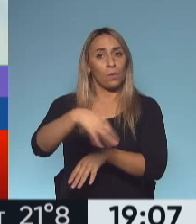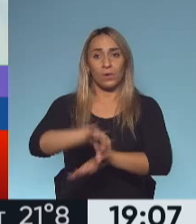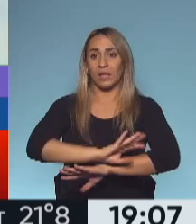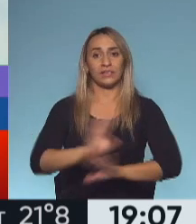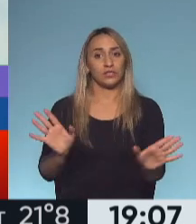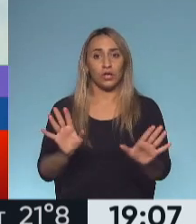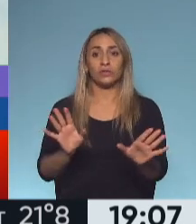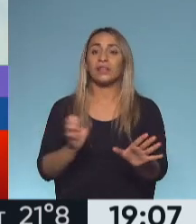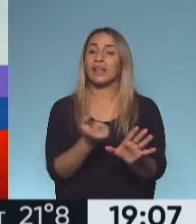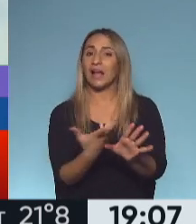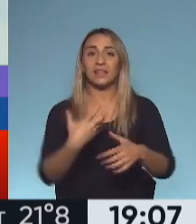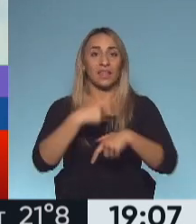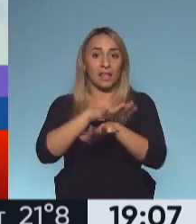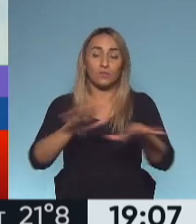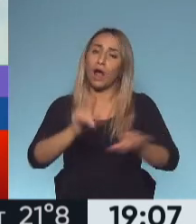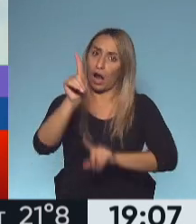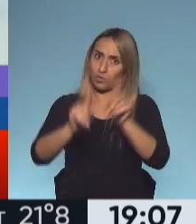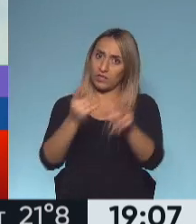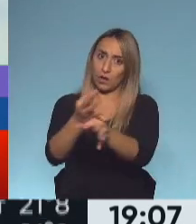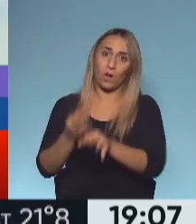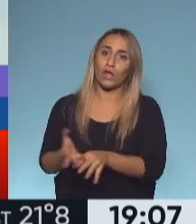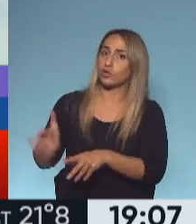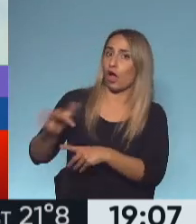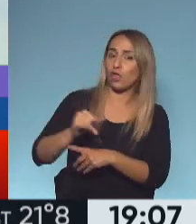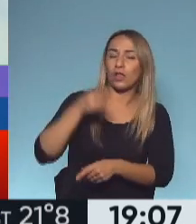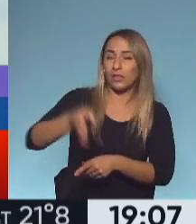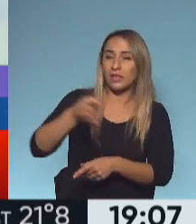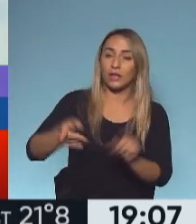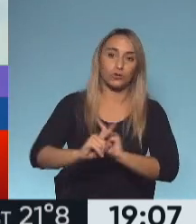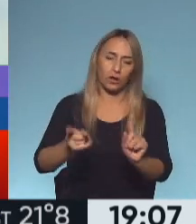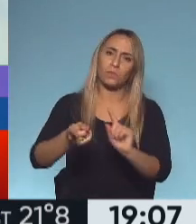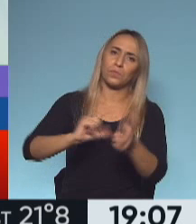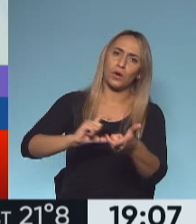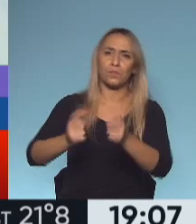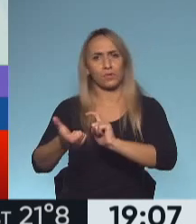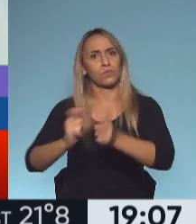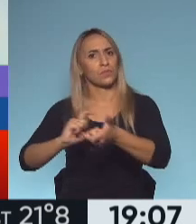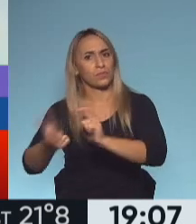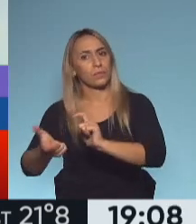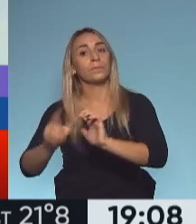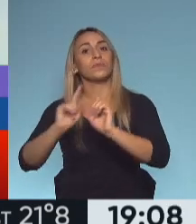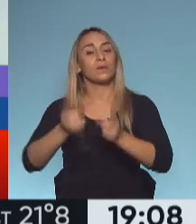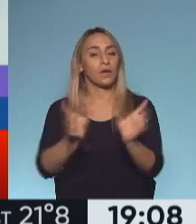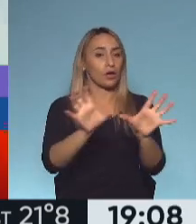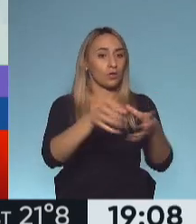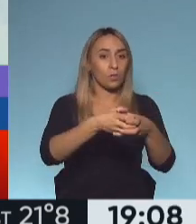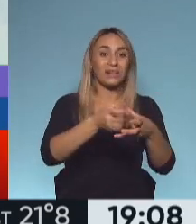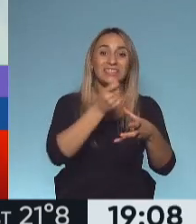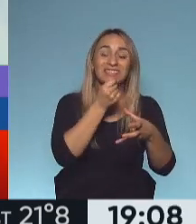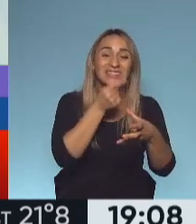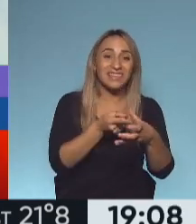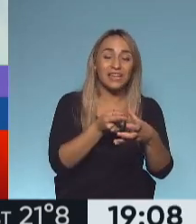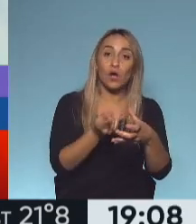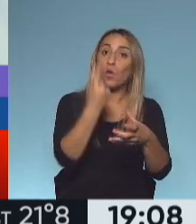en el cupo de alumnos, muchas no tienen presencialidad todos los días, sino que están alternando, suspenden las burbujas en cuanto se producen